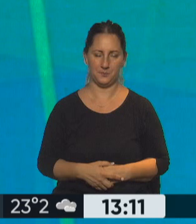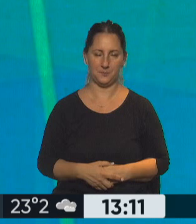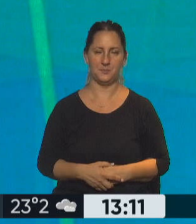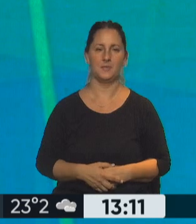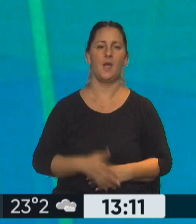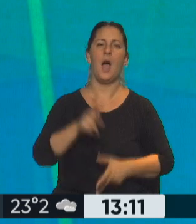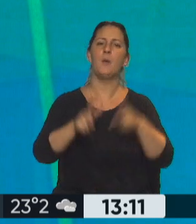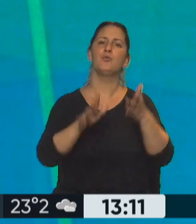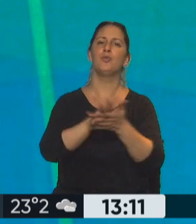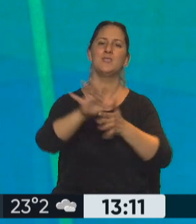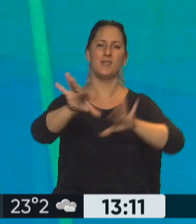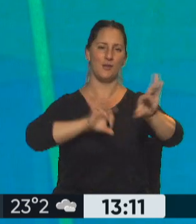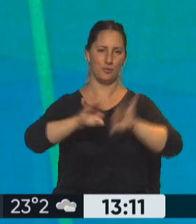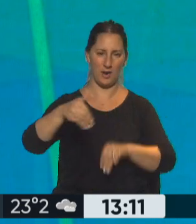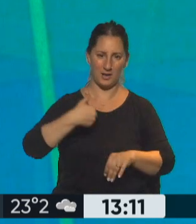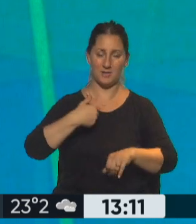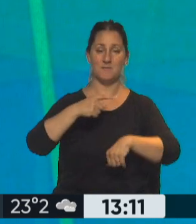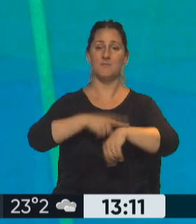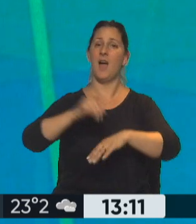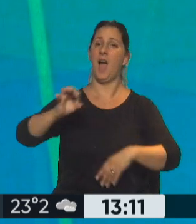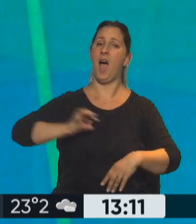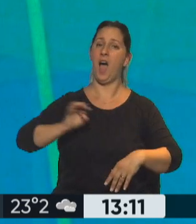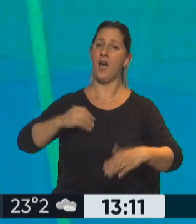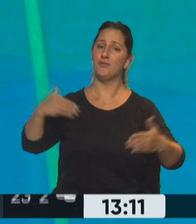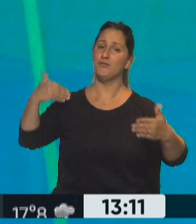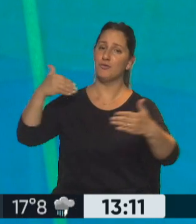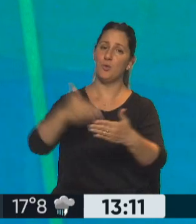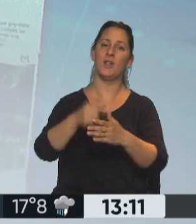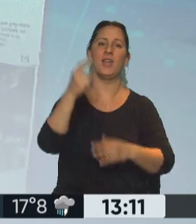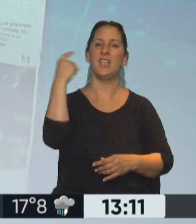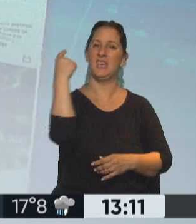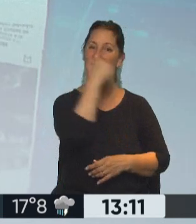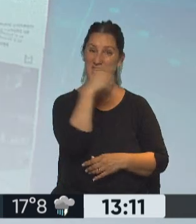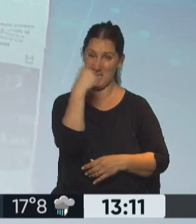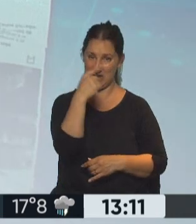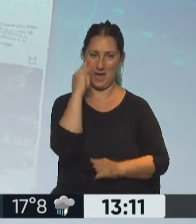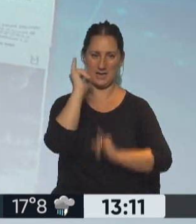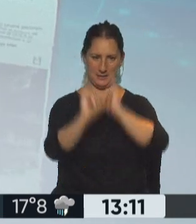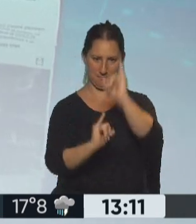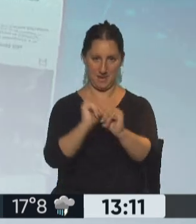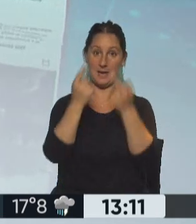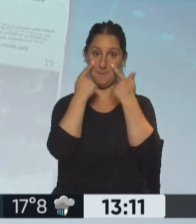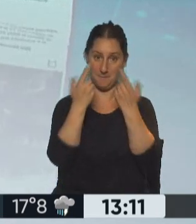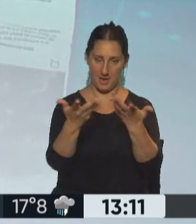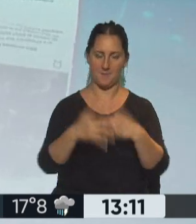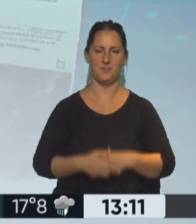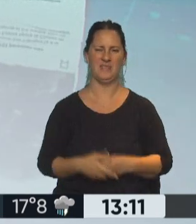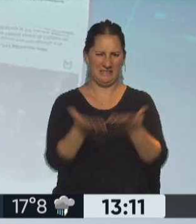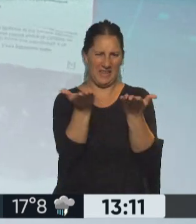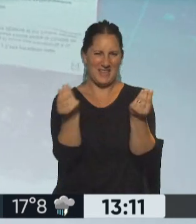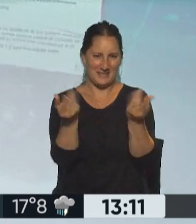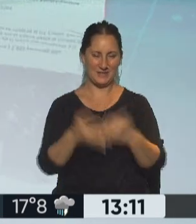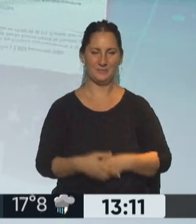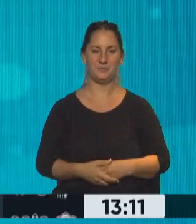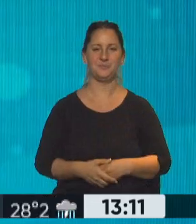hablar de la selección nacional según pasan los años porque Irina sternick miren presten atención a la que nos trajo Ok sirina todo esto